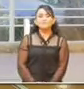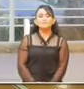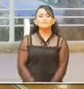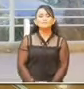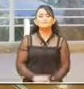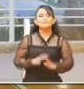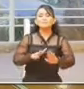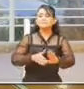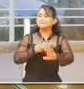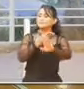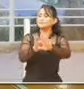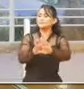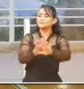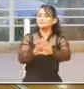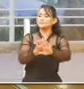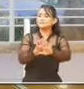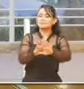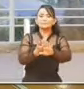¿Votos en contra?